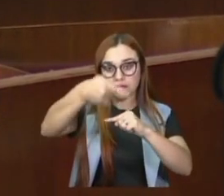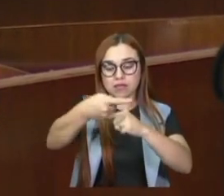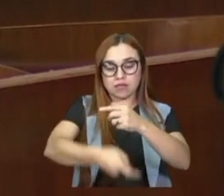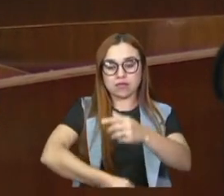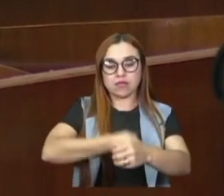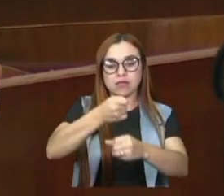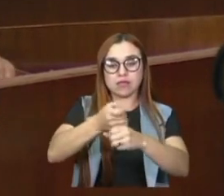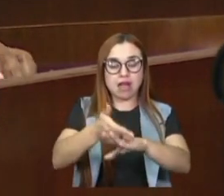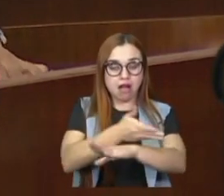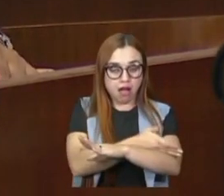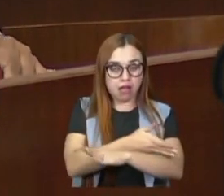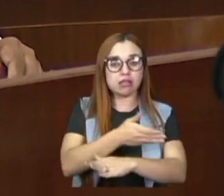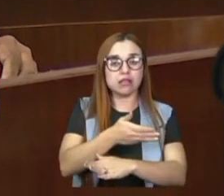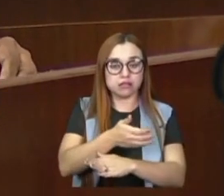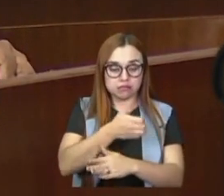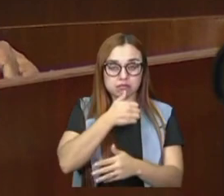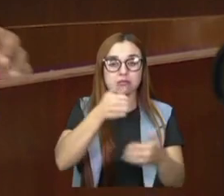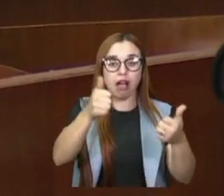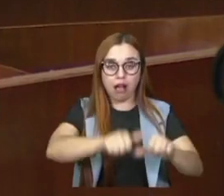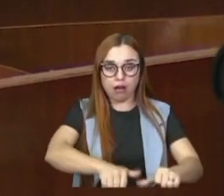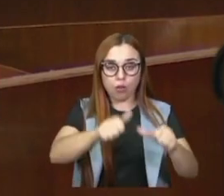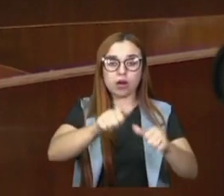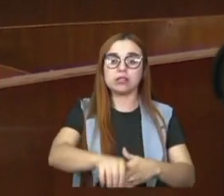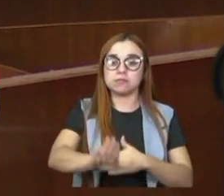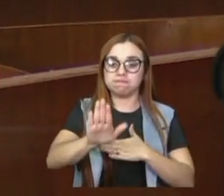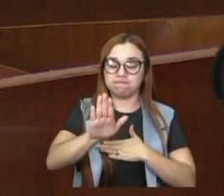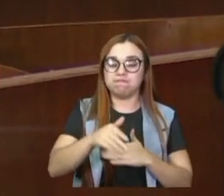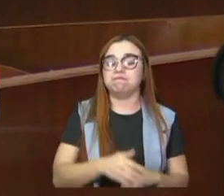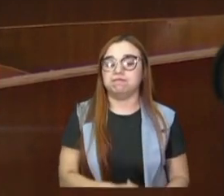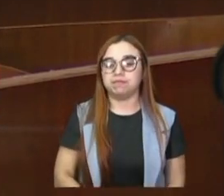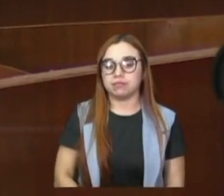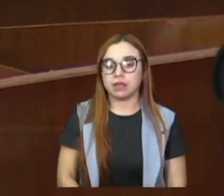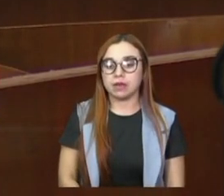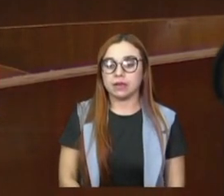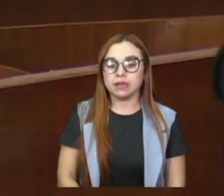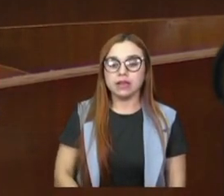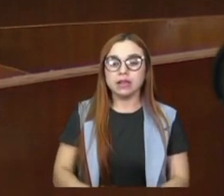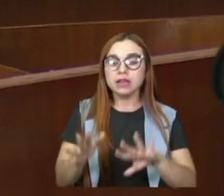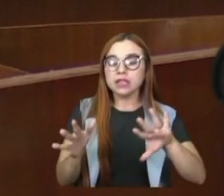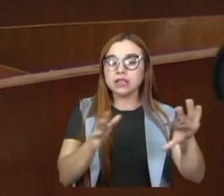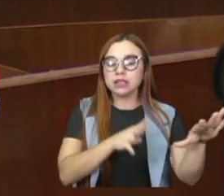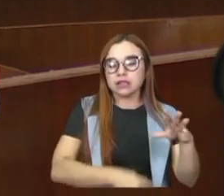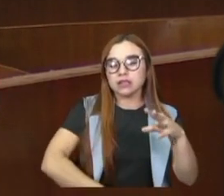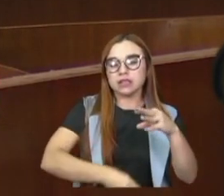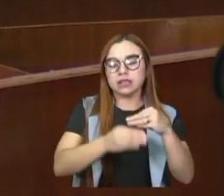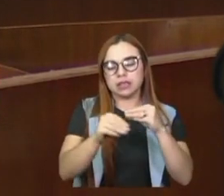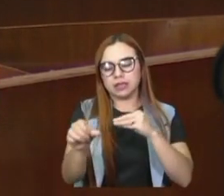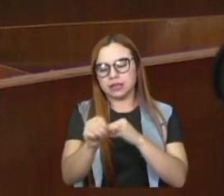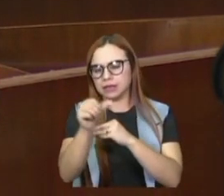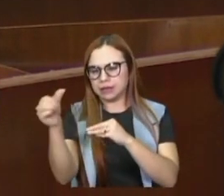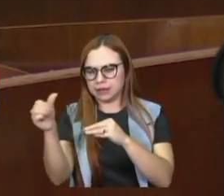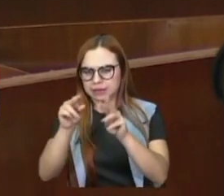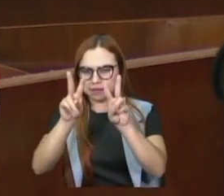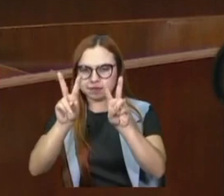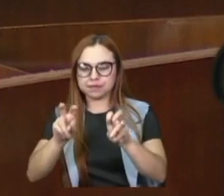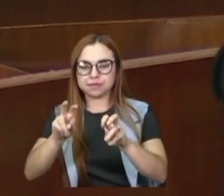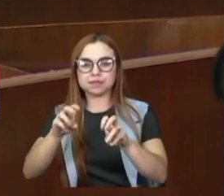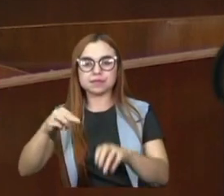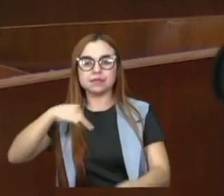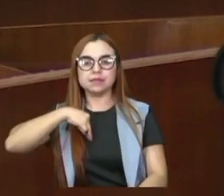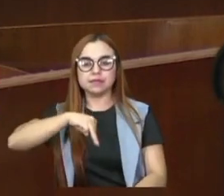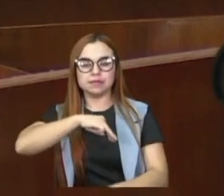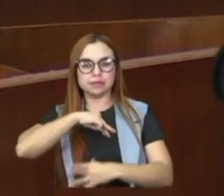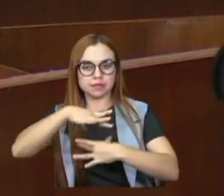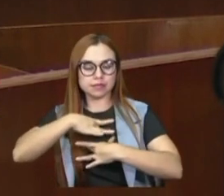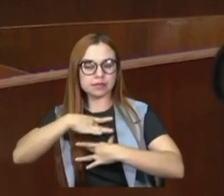compromiso. Por otro lado, también queremos decirle pues al ministro de Salud que estamos a la espera de que se